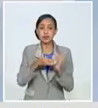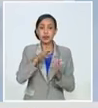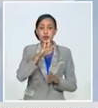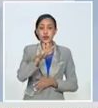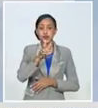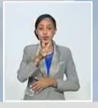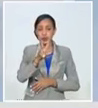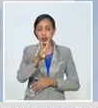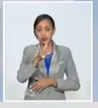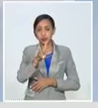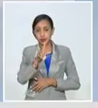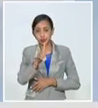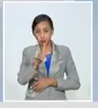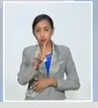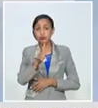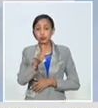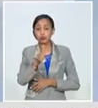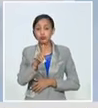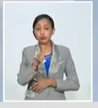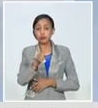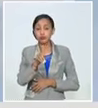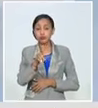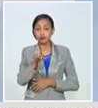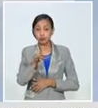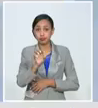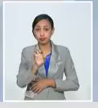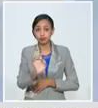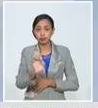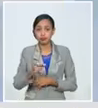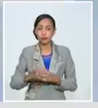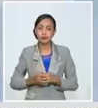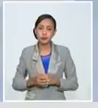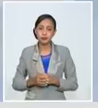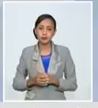13.421 y activos confirmados